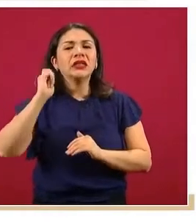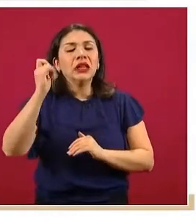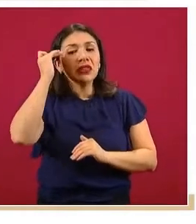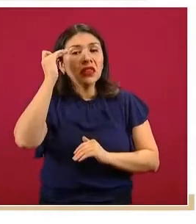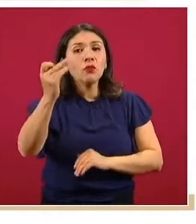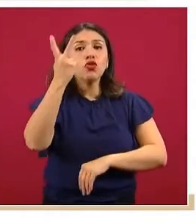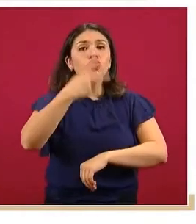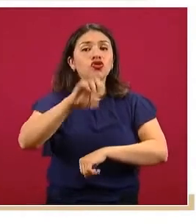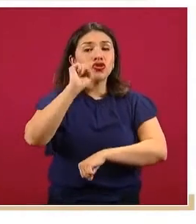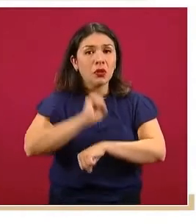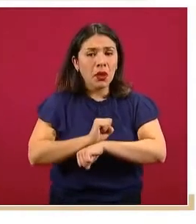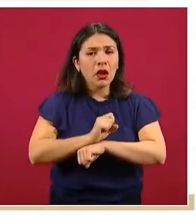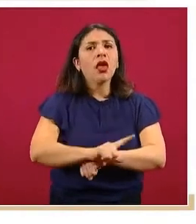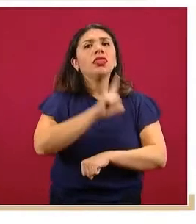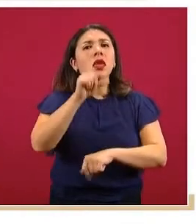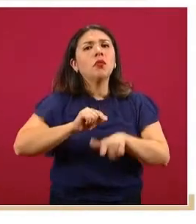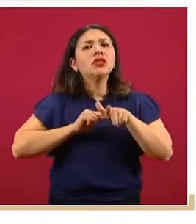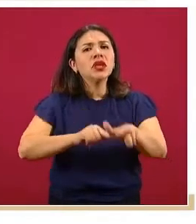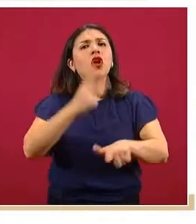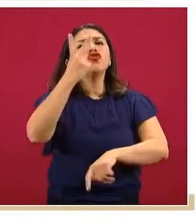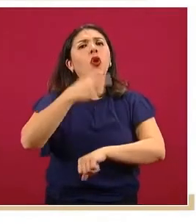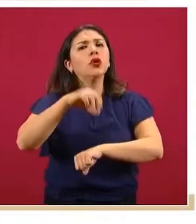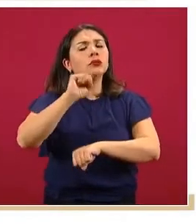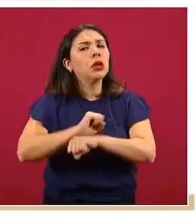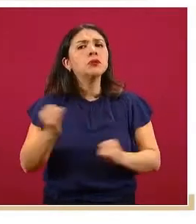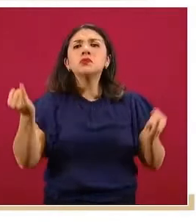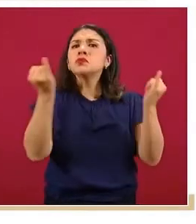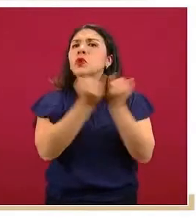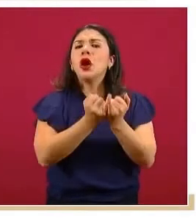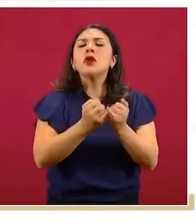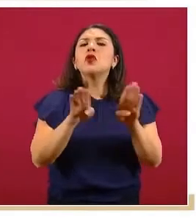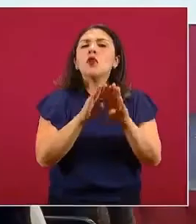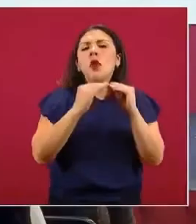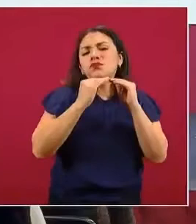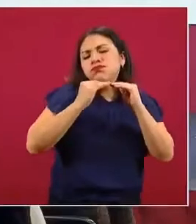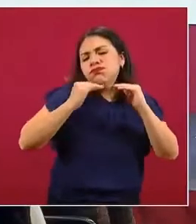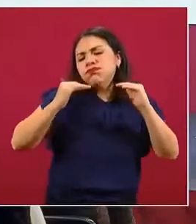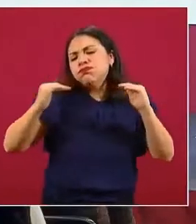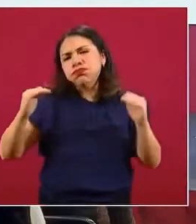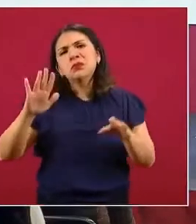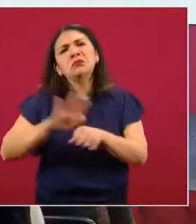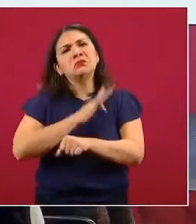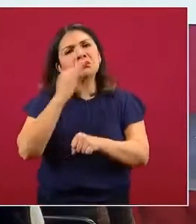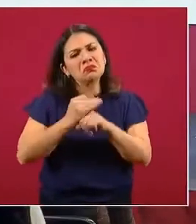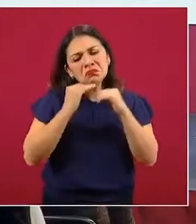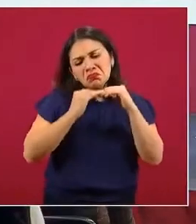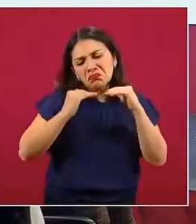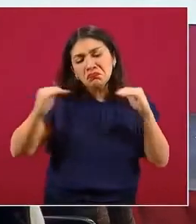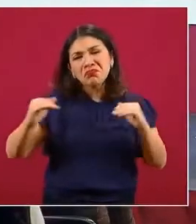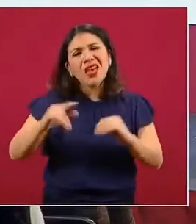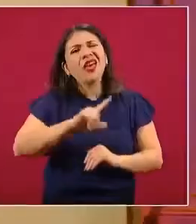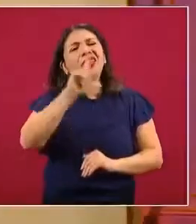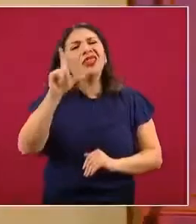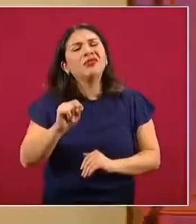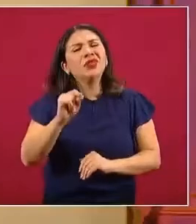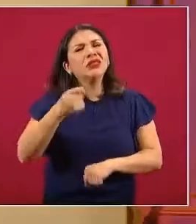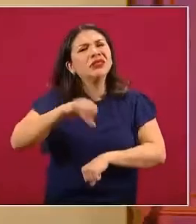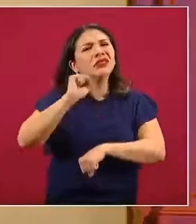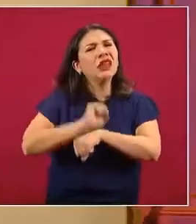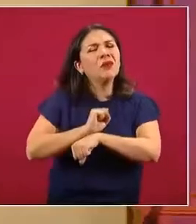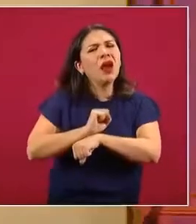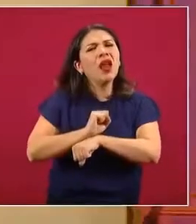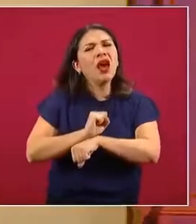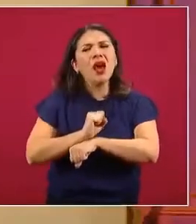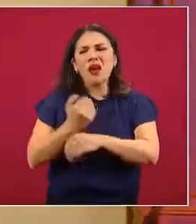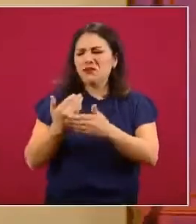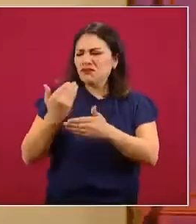2 semanas. Luego siguieron 2 semanas también de una meseta o una estabilidad. Pero luego, en las últimas